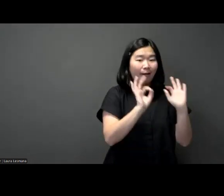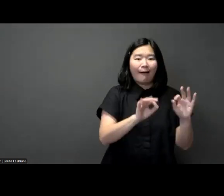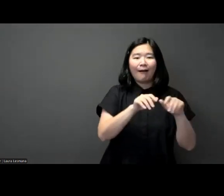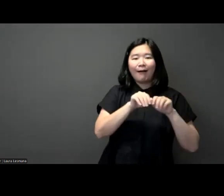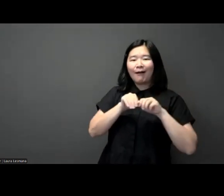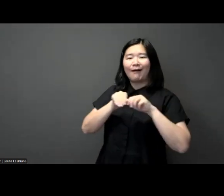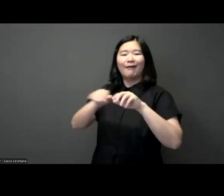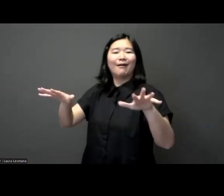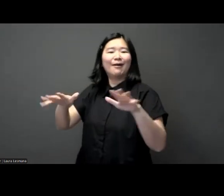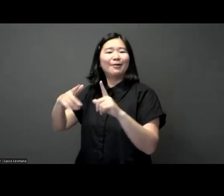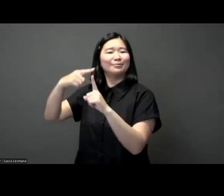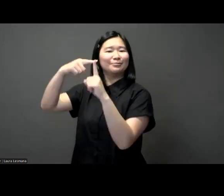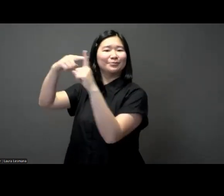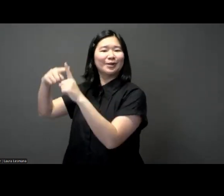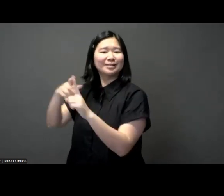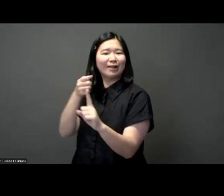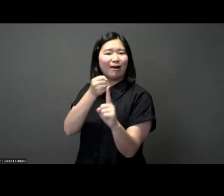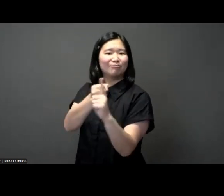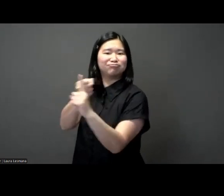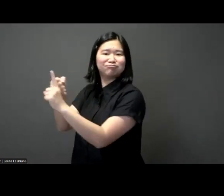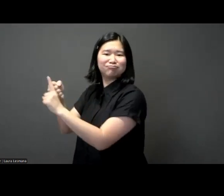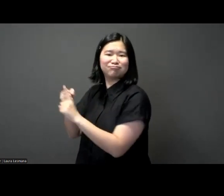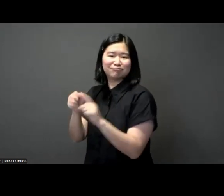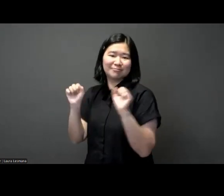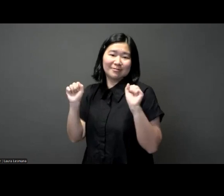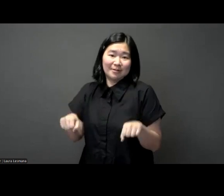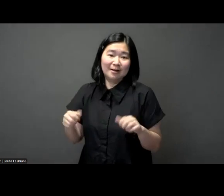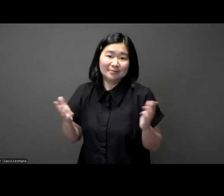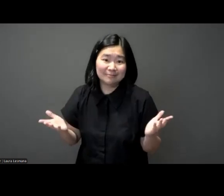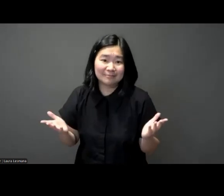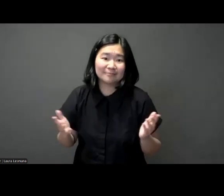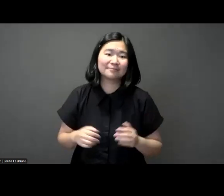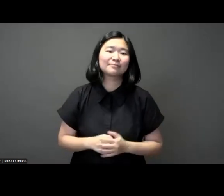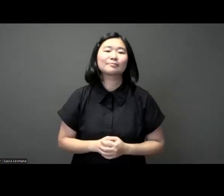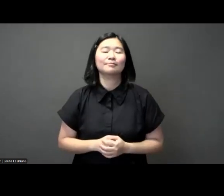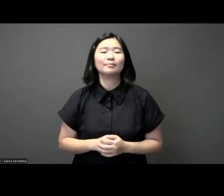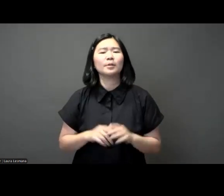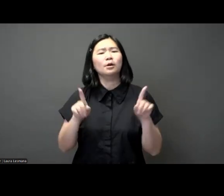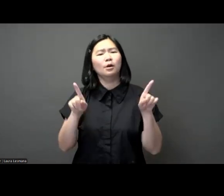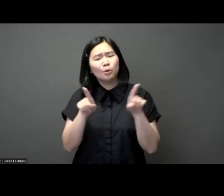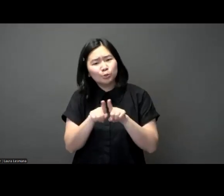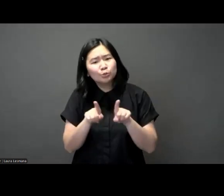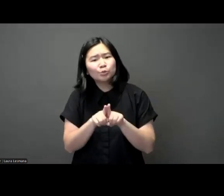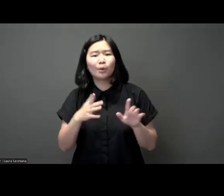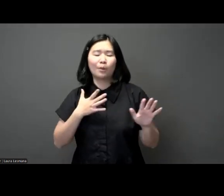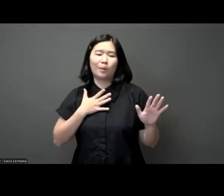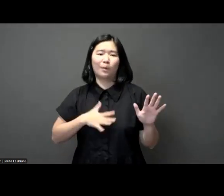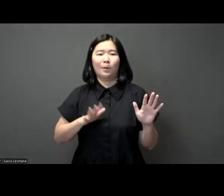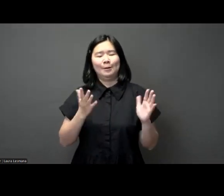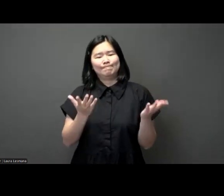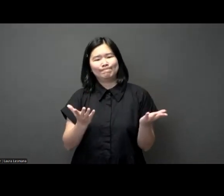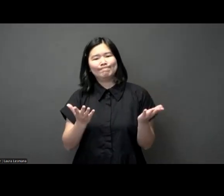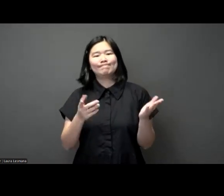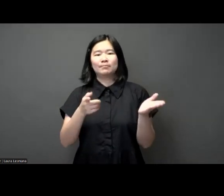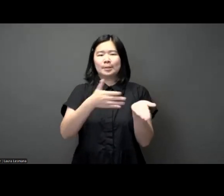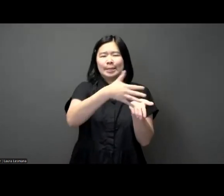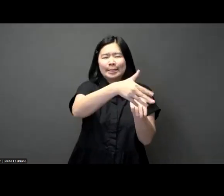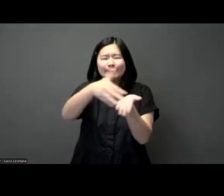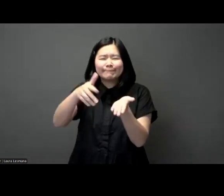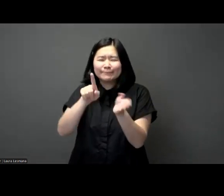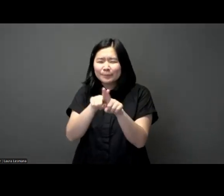efectiva y promoviendo un impacto sustentable. Y además de esto, queremos trabajar a todos los niveles para